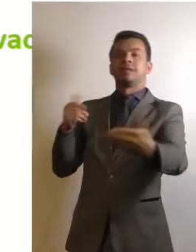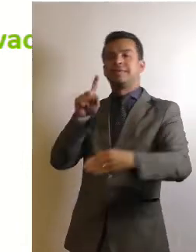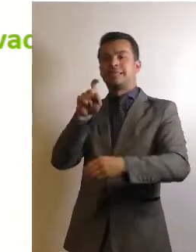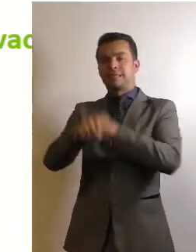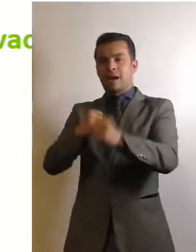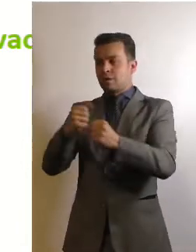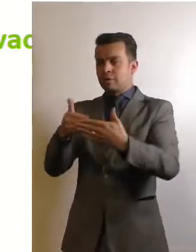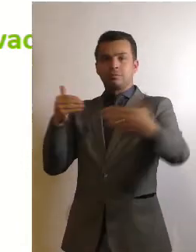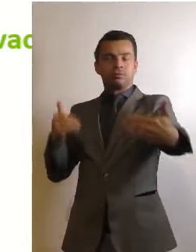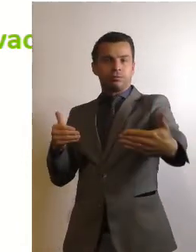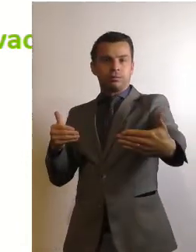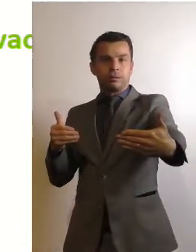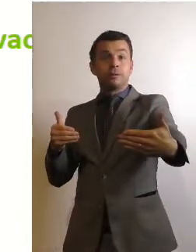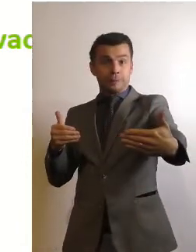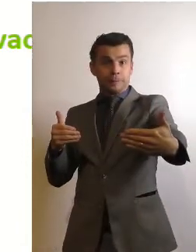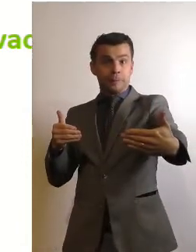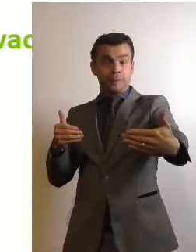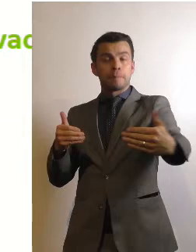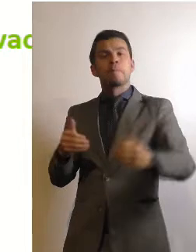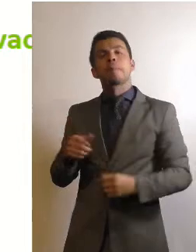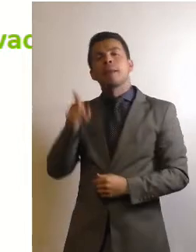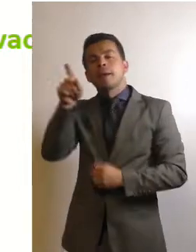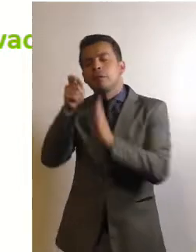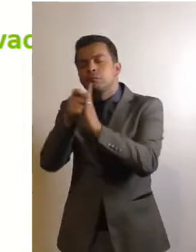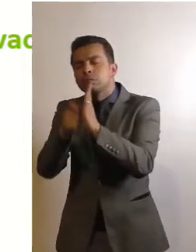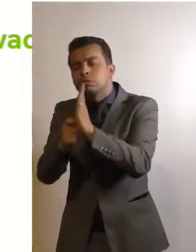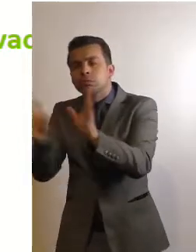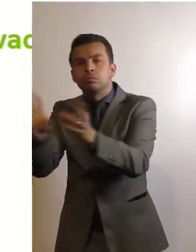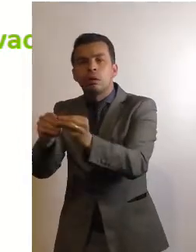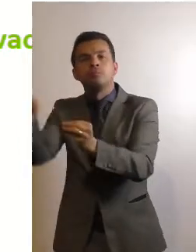encontramos 24 aspectos positivos dentro de los